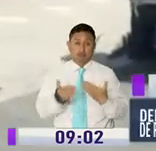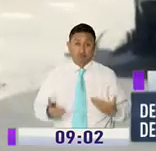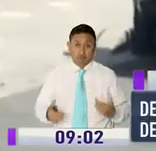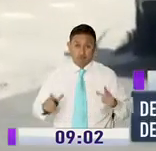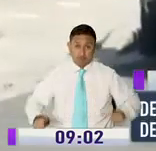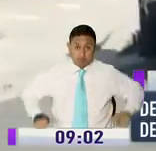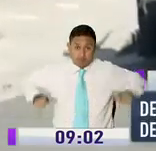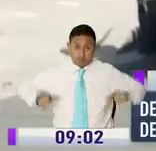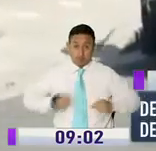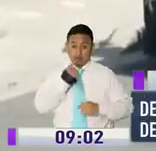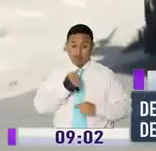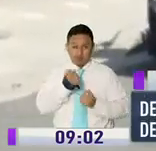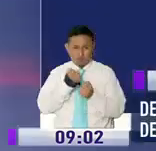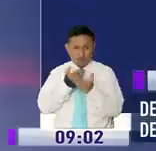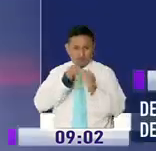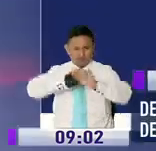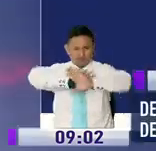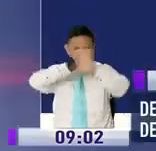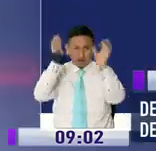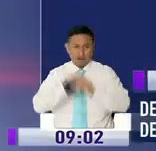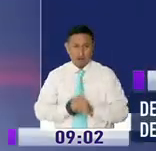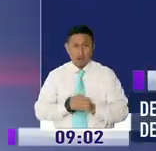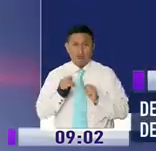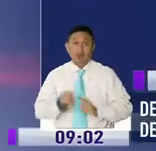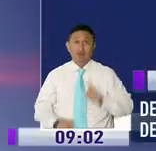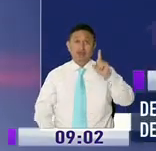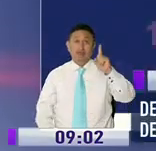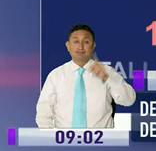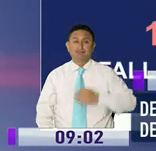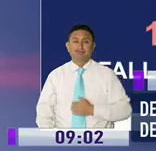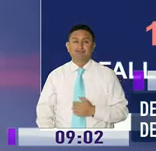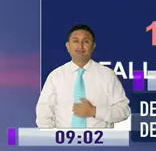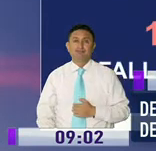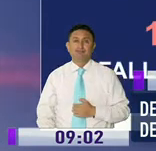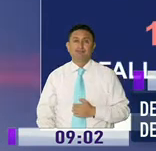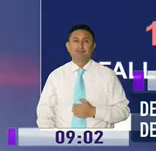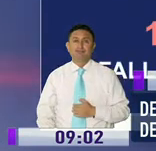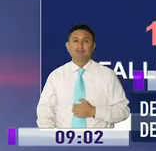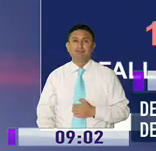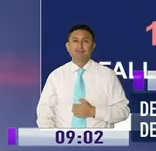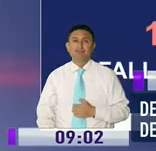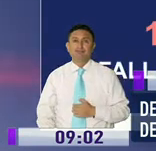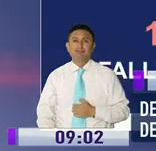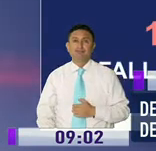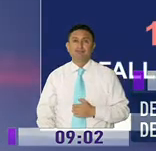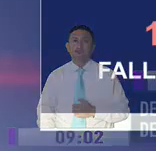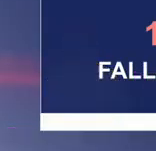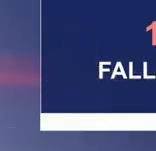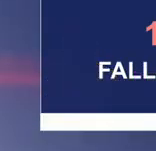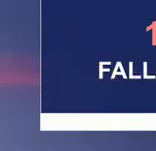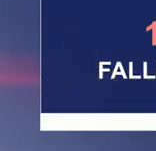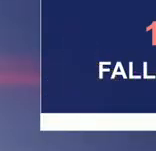solicitando transparencia en la información, existían 120 fallecidos y 3.163 positivos. A este lunes los fallecidos